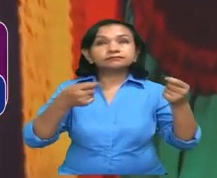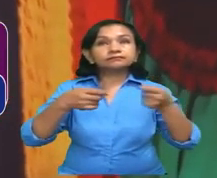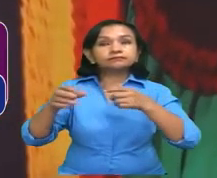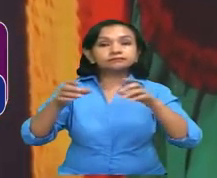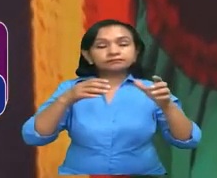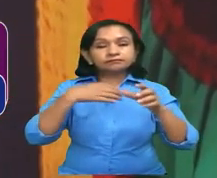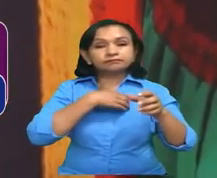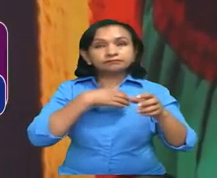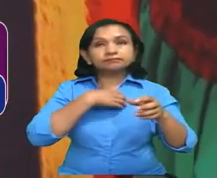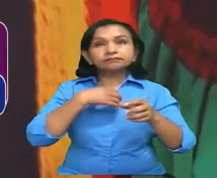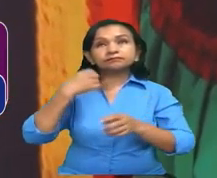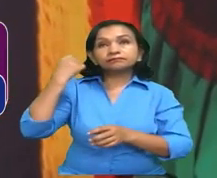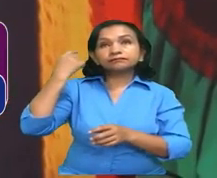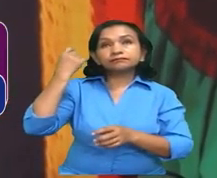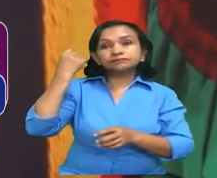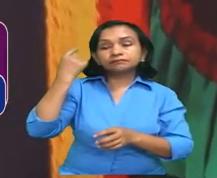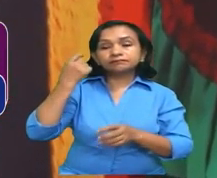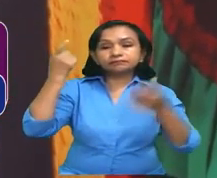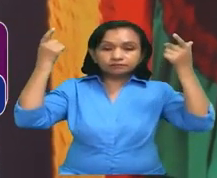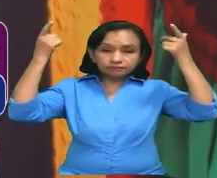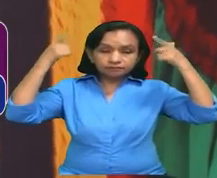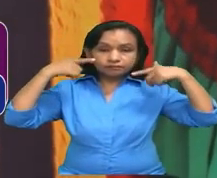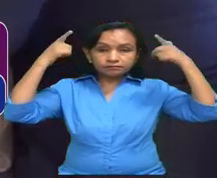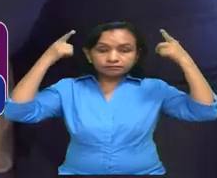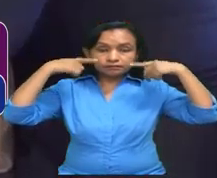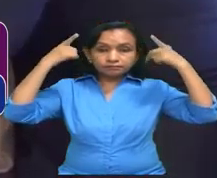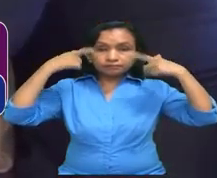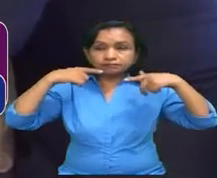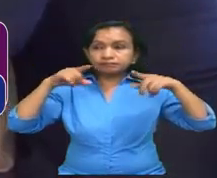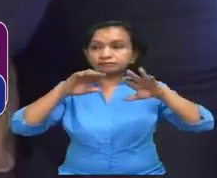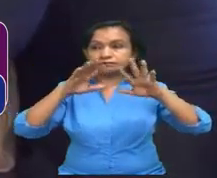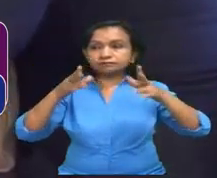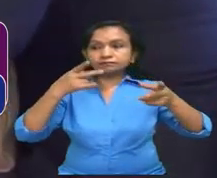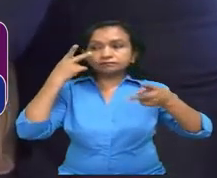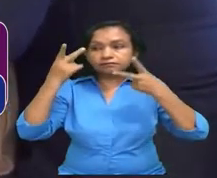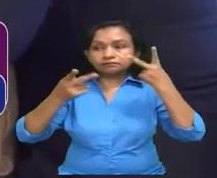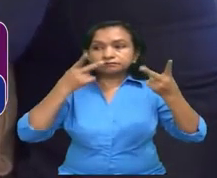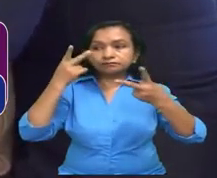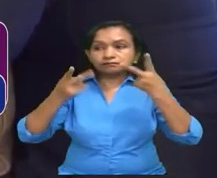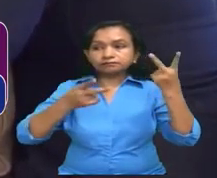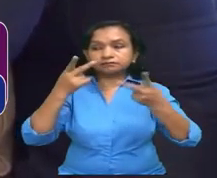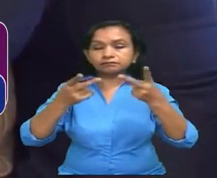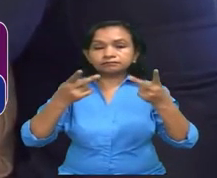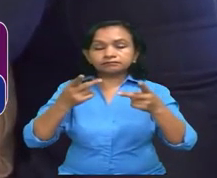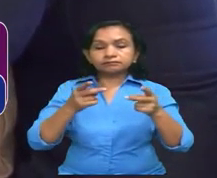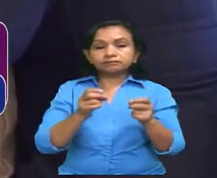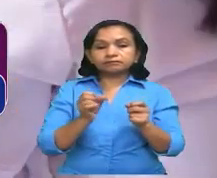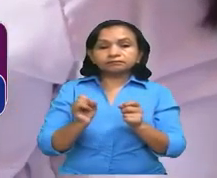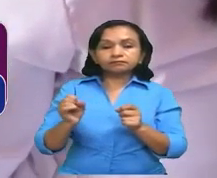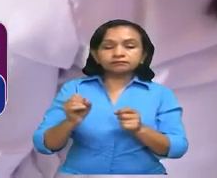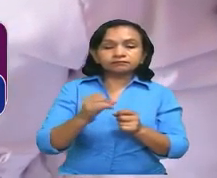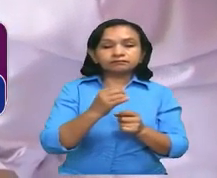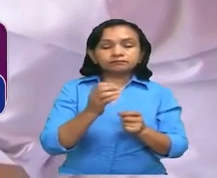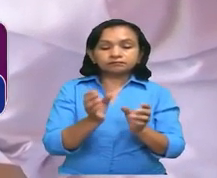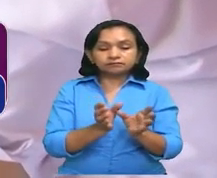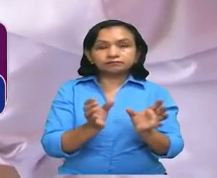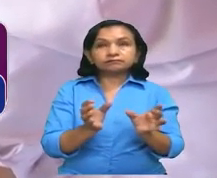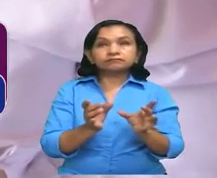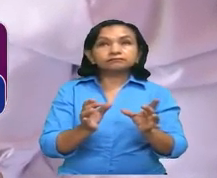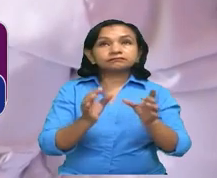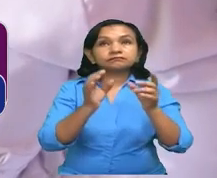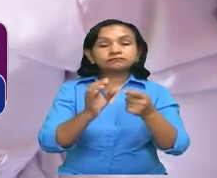decir, yo recuerdo que estuve viendo a la señora mientras se desarrollaba el evento, ahí la ven